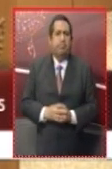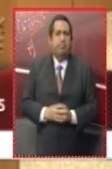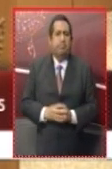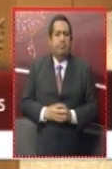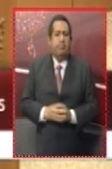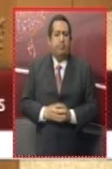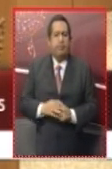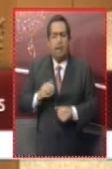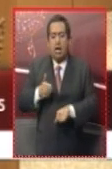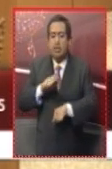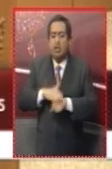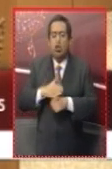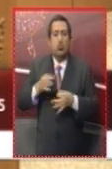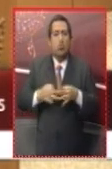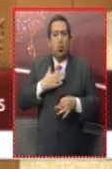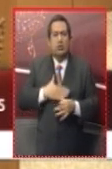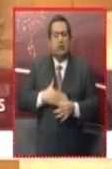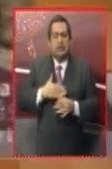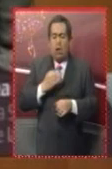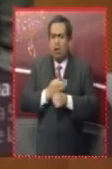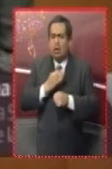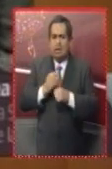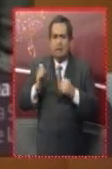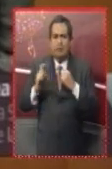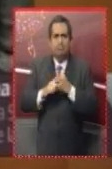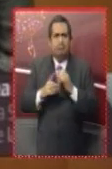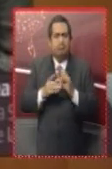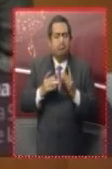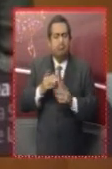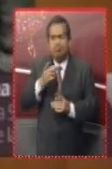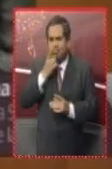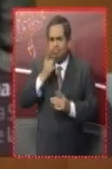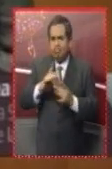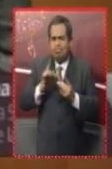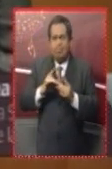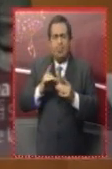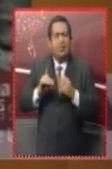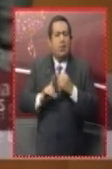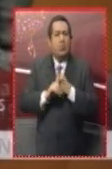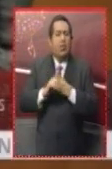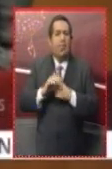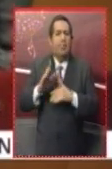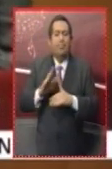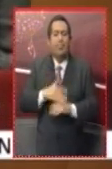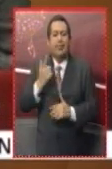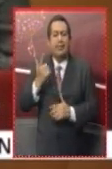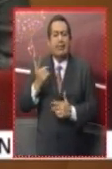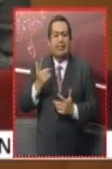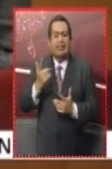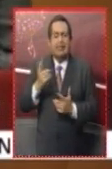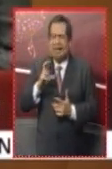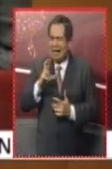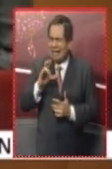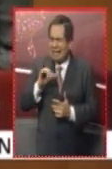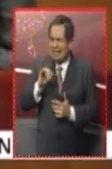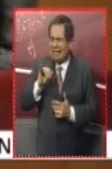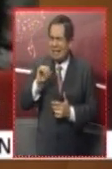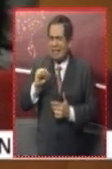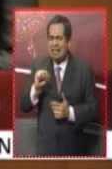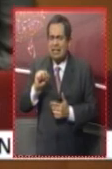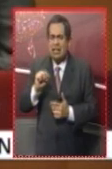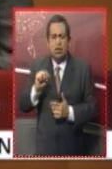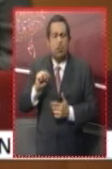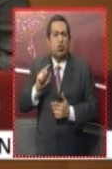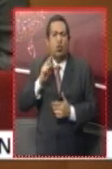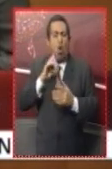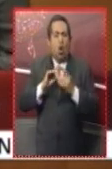Administración de Justicia se encuentra en crisis. Y cuando me refiero que se encuentra en crisis, no quiero